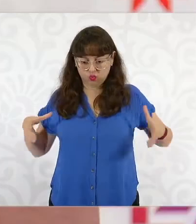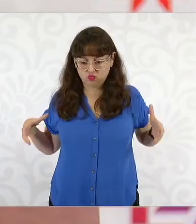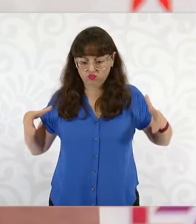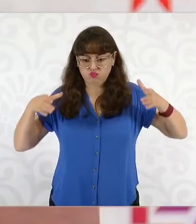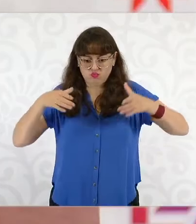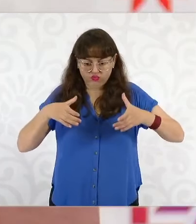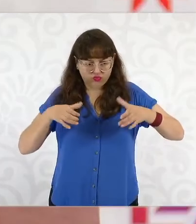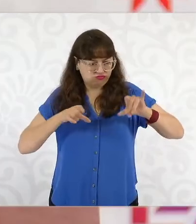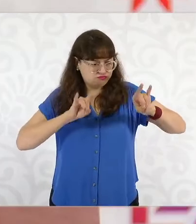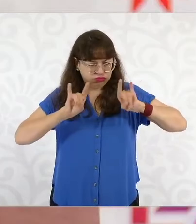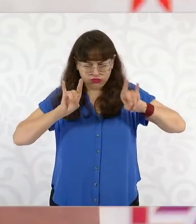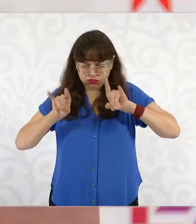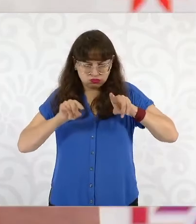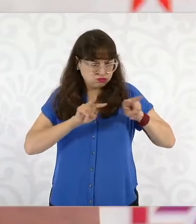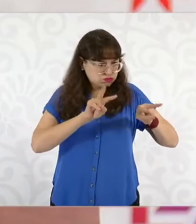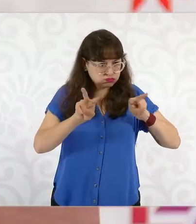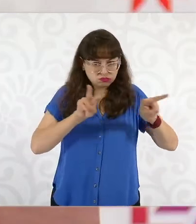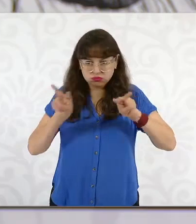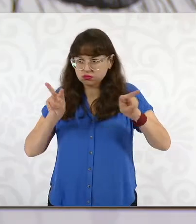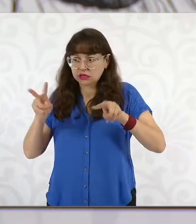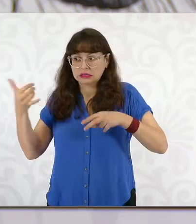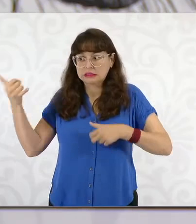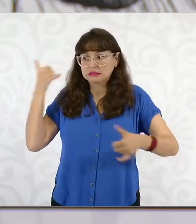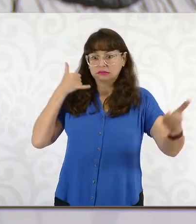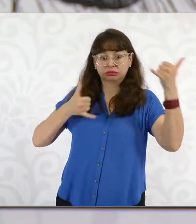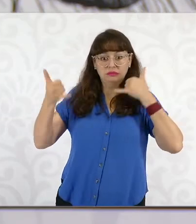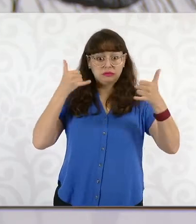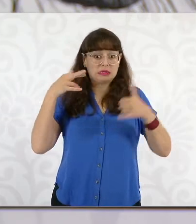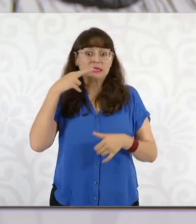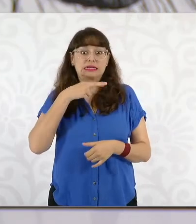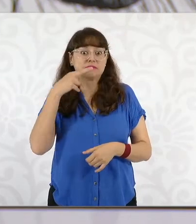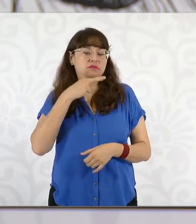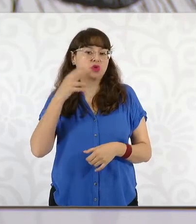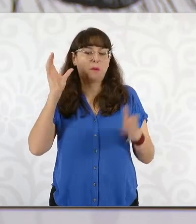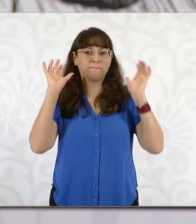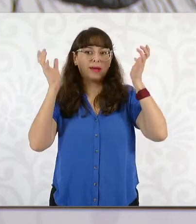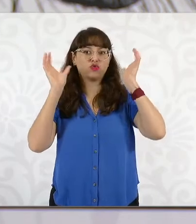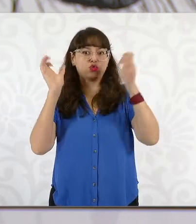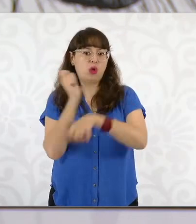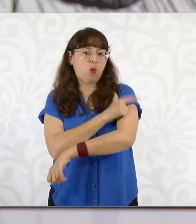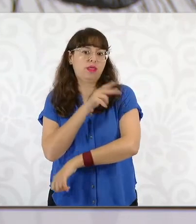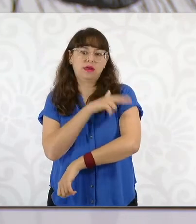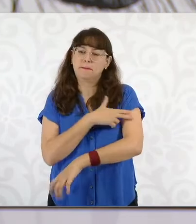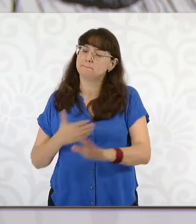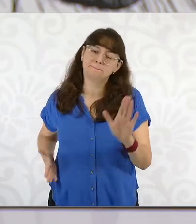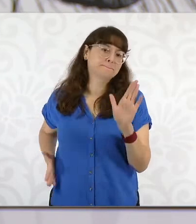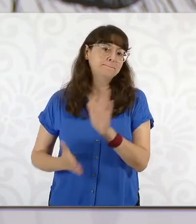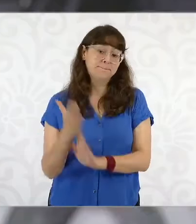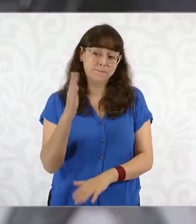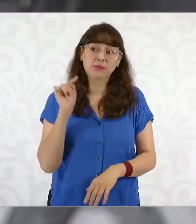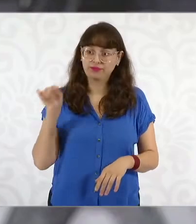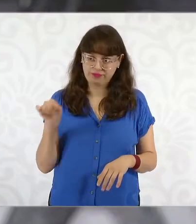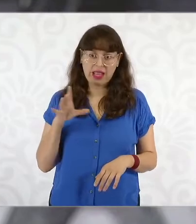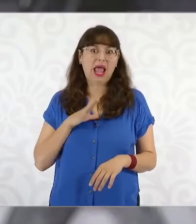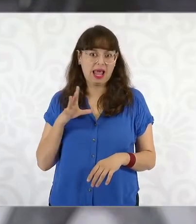despachos. Si hay una denuncia telefónica, pues de inmediato se despacha una patrulla de la Guardia Nacional. Ahí hay personas de la Guardia